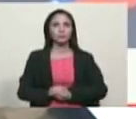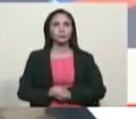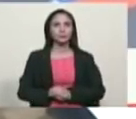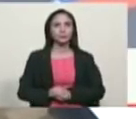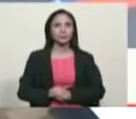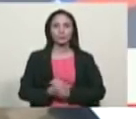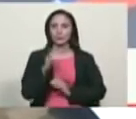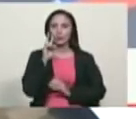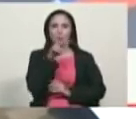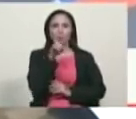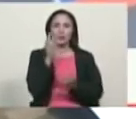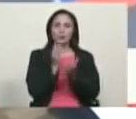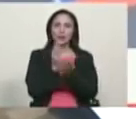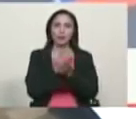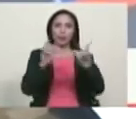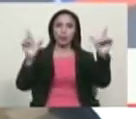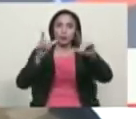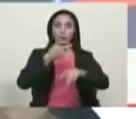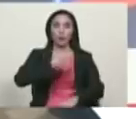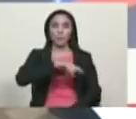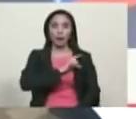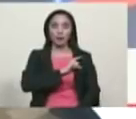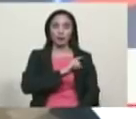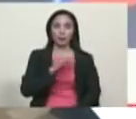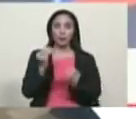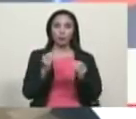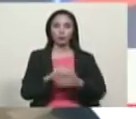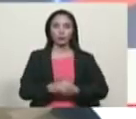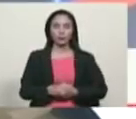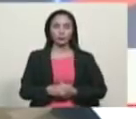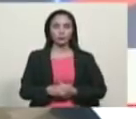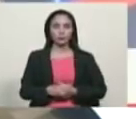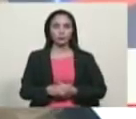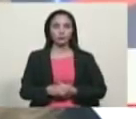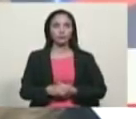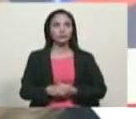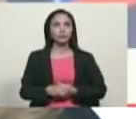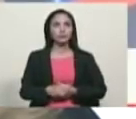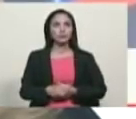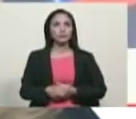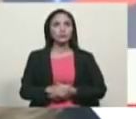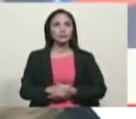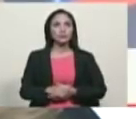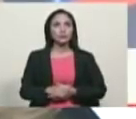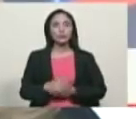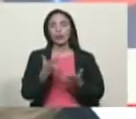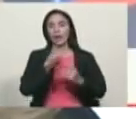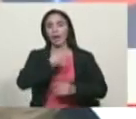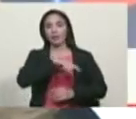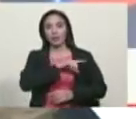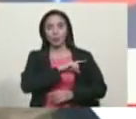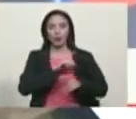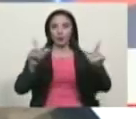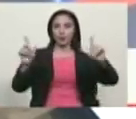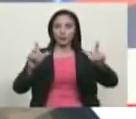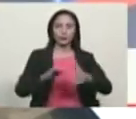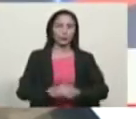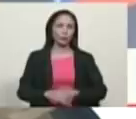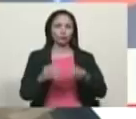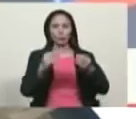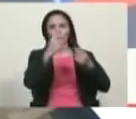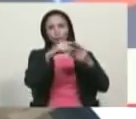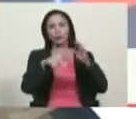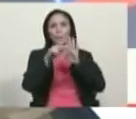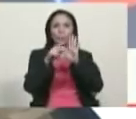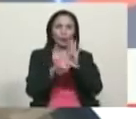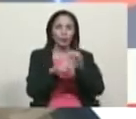Vemos mucha televisión española, los telediarios de televisión española, de La Sexta,